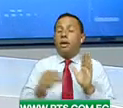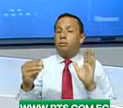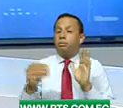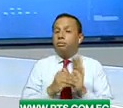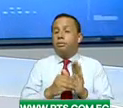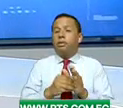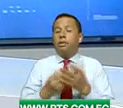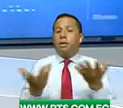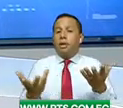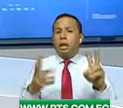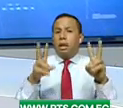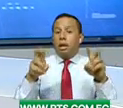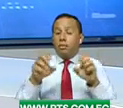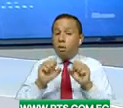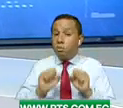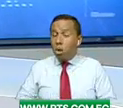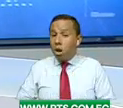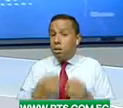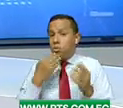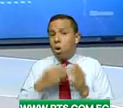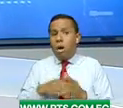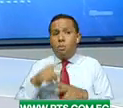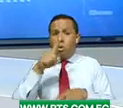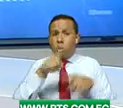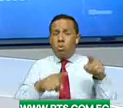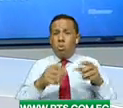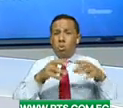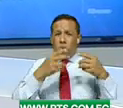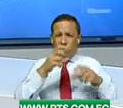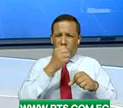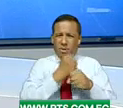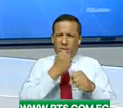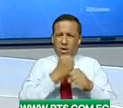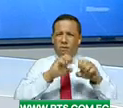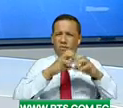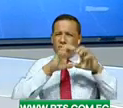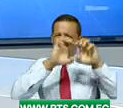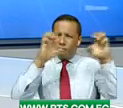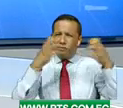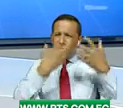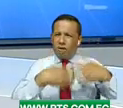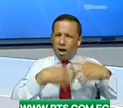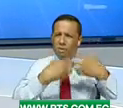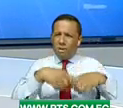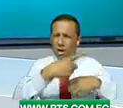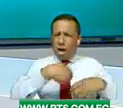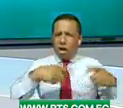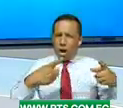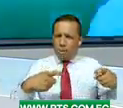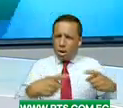la venta de las tierras concesionadas a las camaroneras. Las primeras reacciones se generan ya en el legislativo.